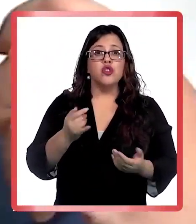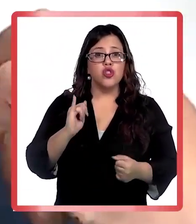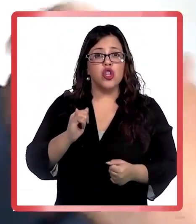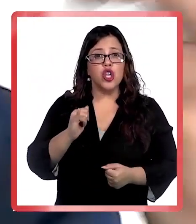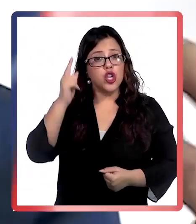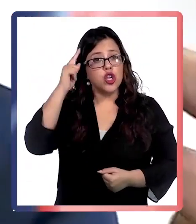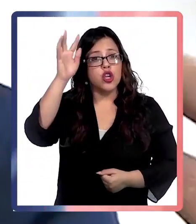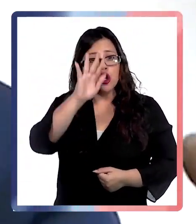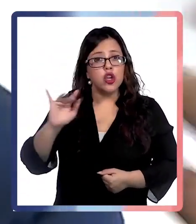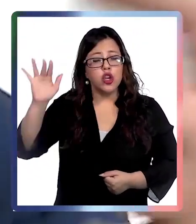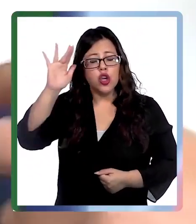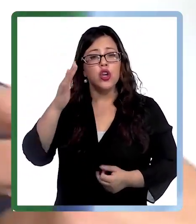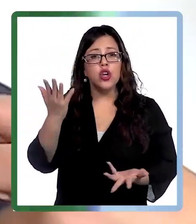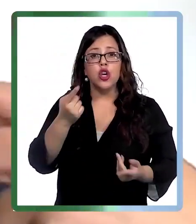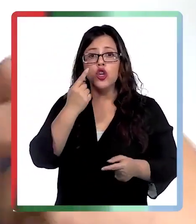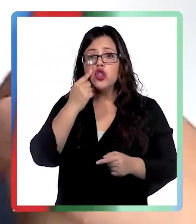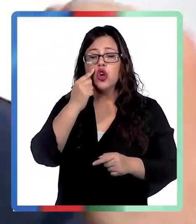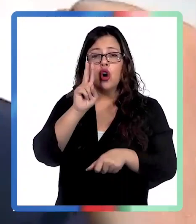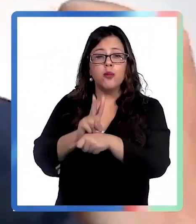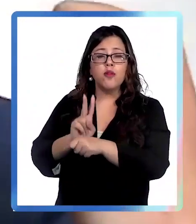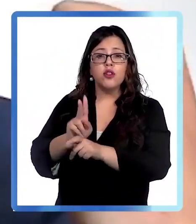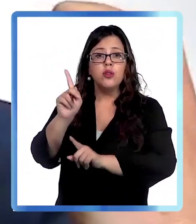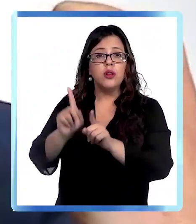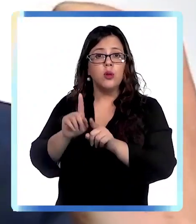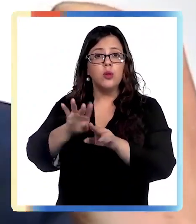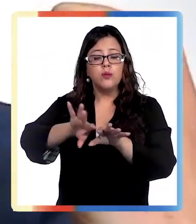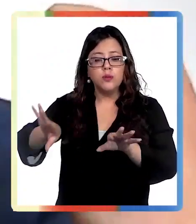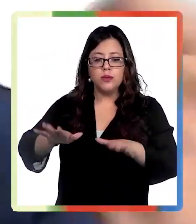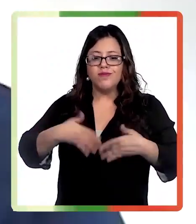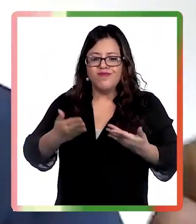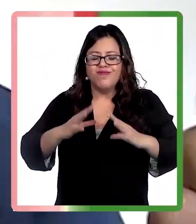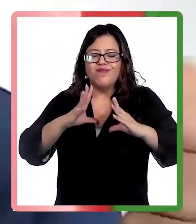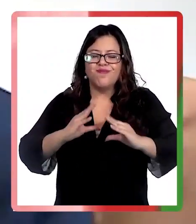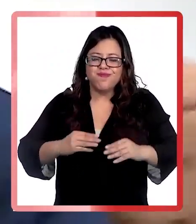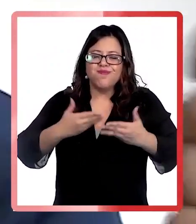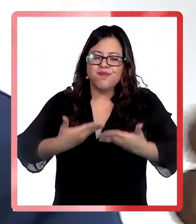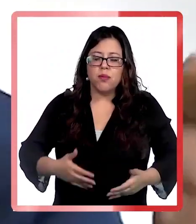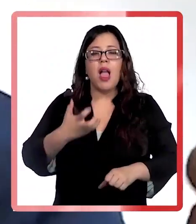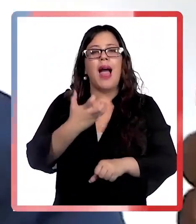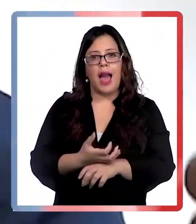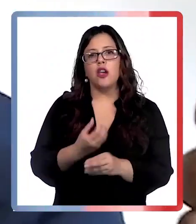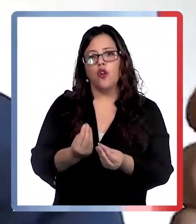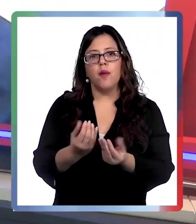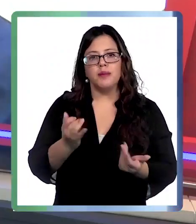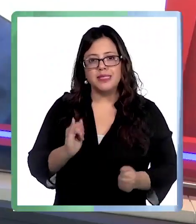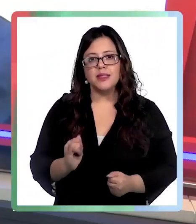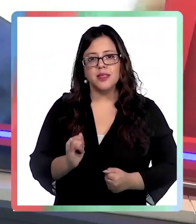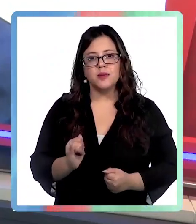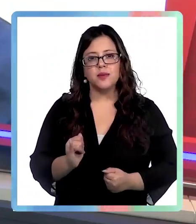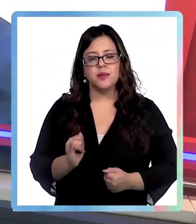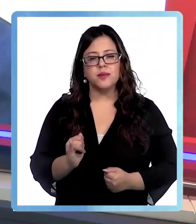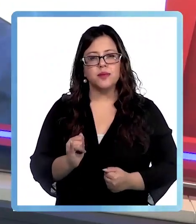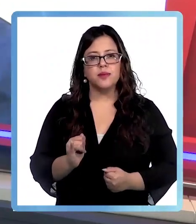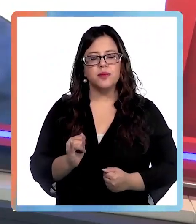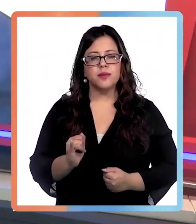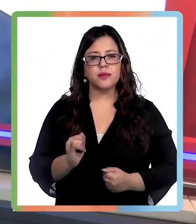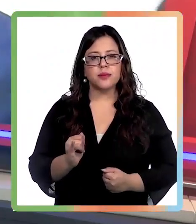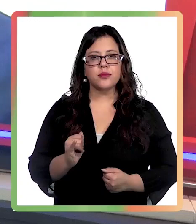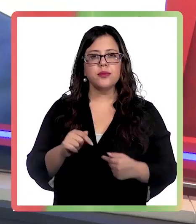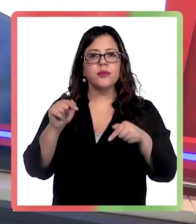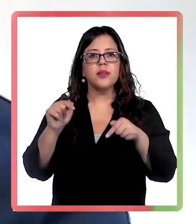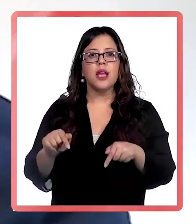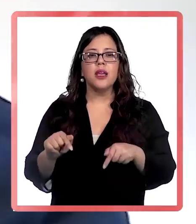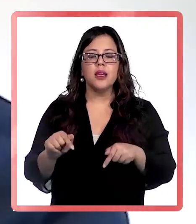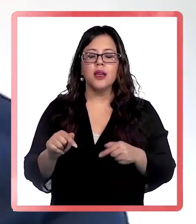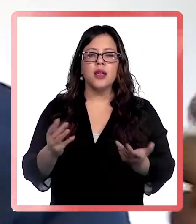sienten ya desmotivados, cansados, que lo existen efectivamente, que no hay obviamente que invisibilizar a aquellos docentes